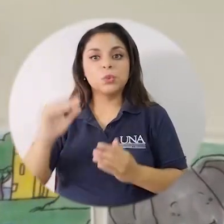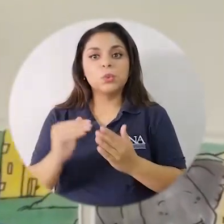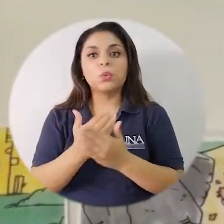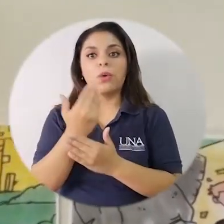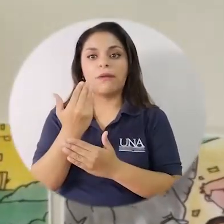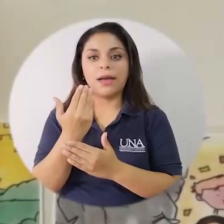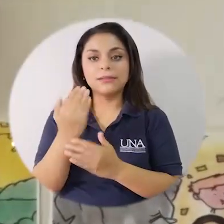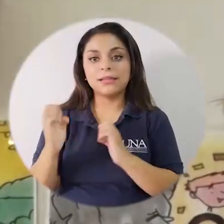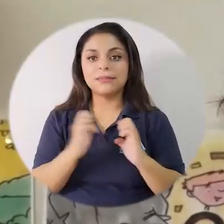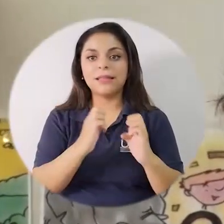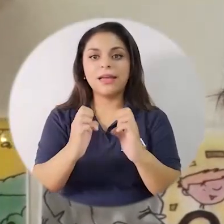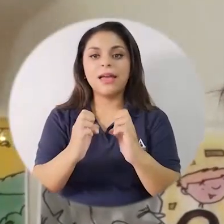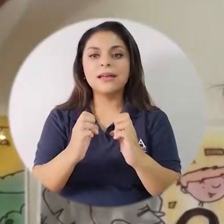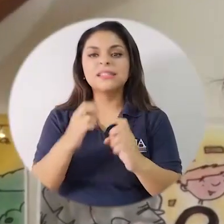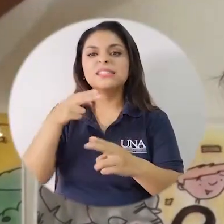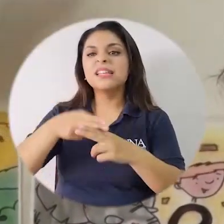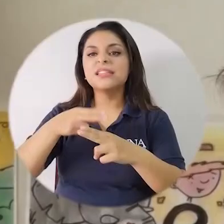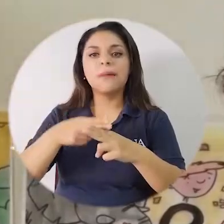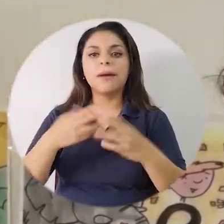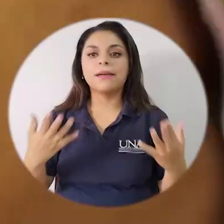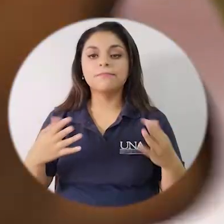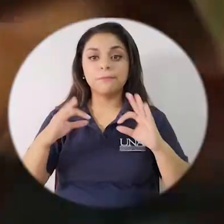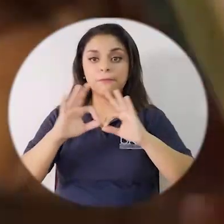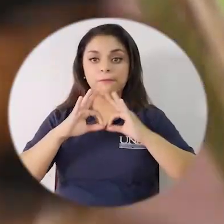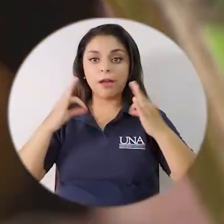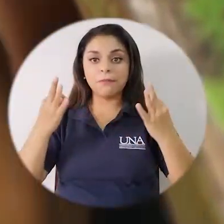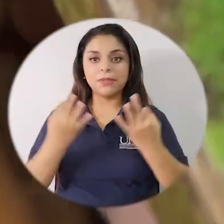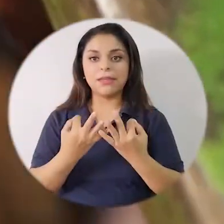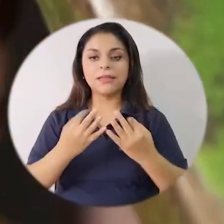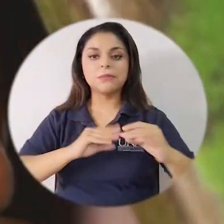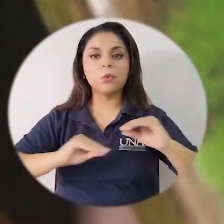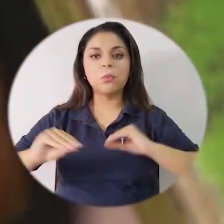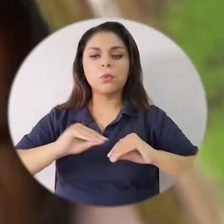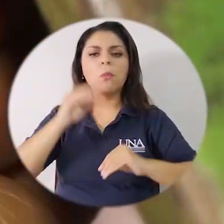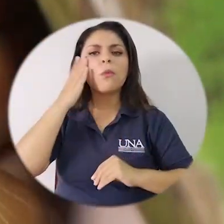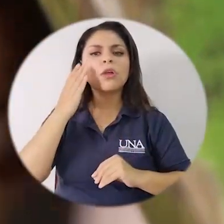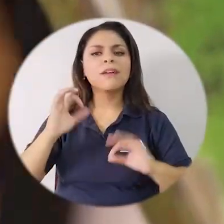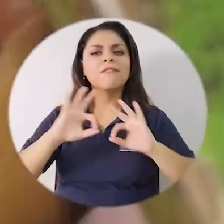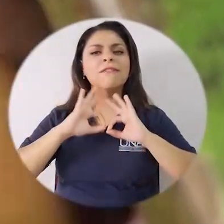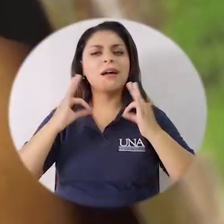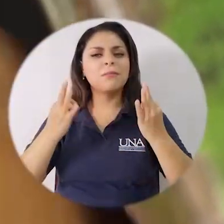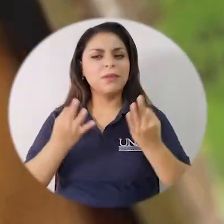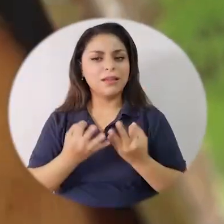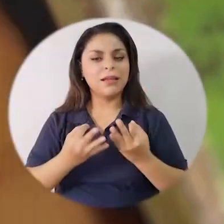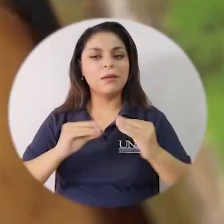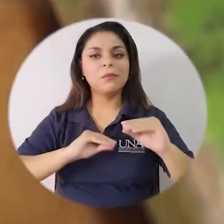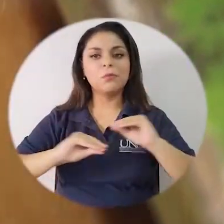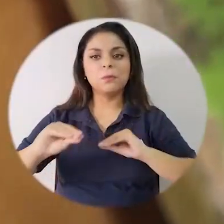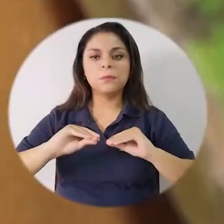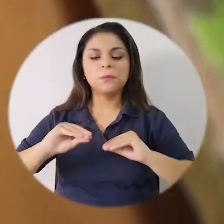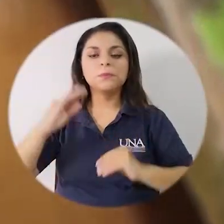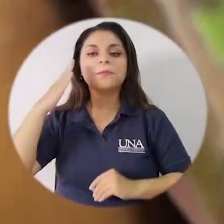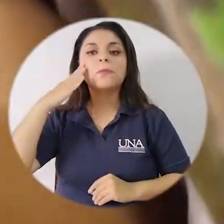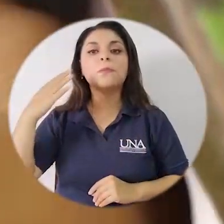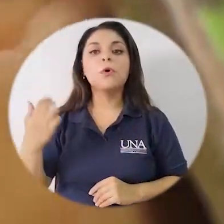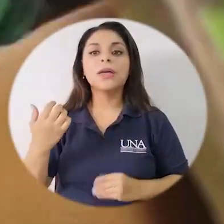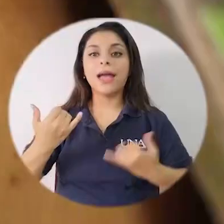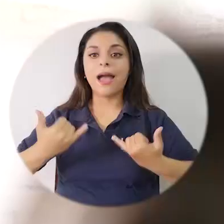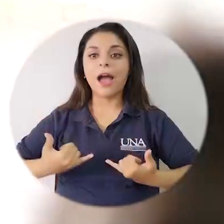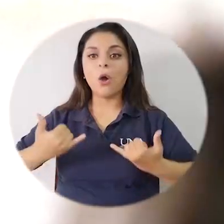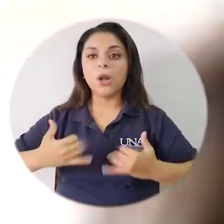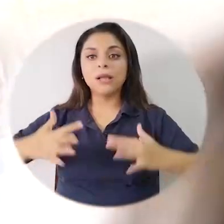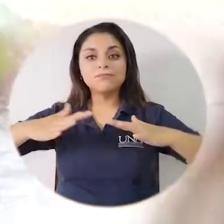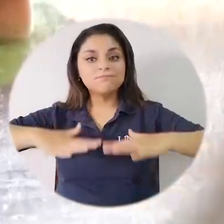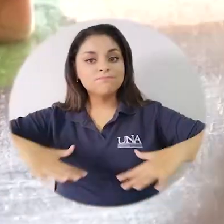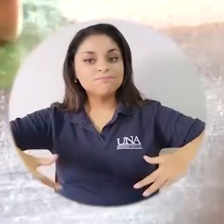se llamó Familias en Movimiento. Entonces, ¿por qué Familias en Movimiento? Porque ahora el